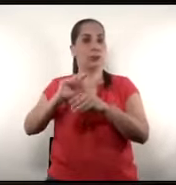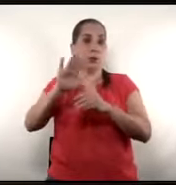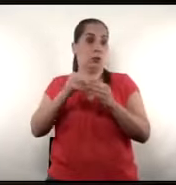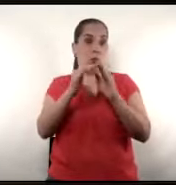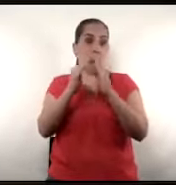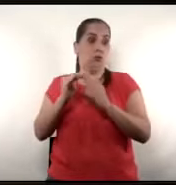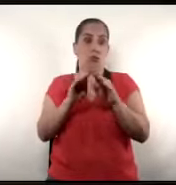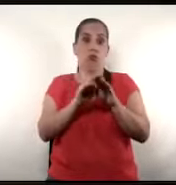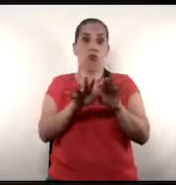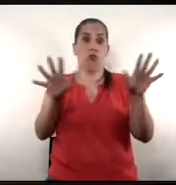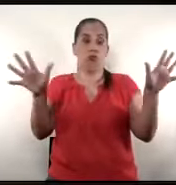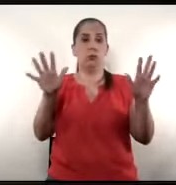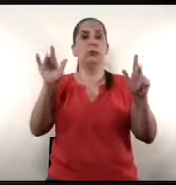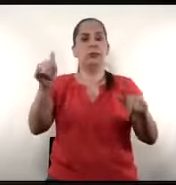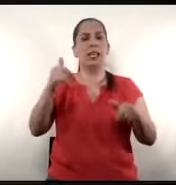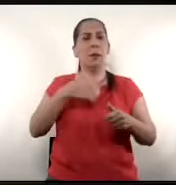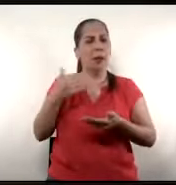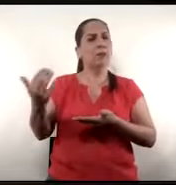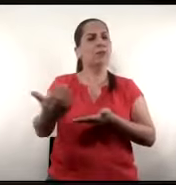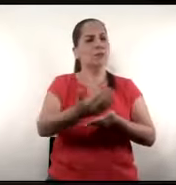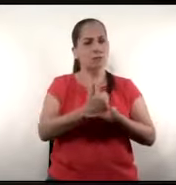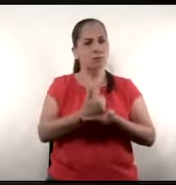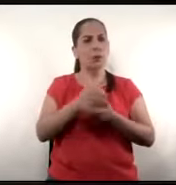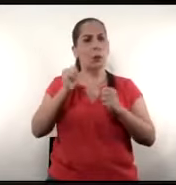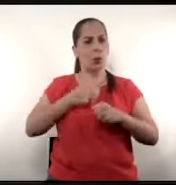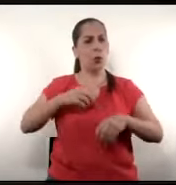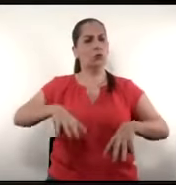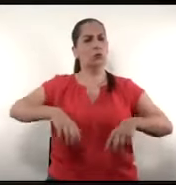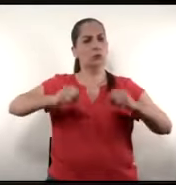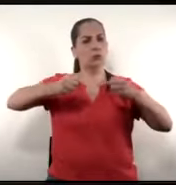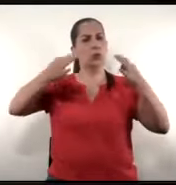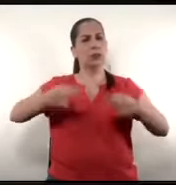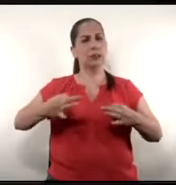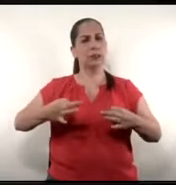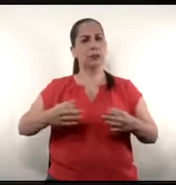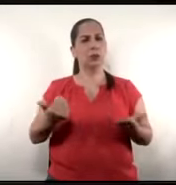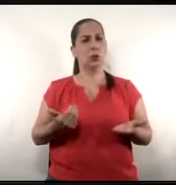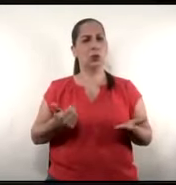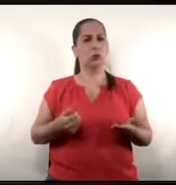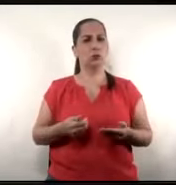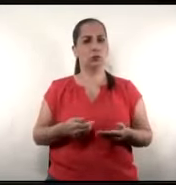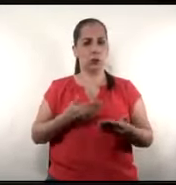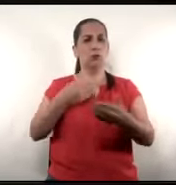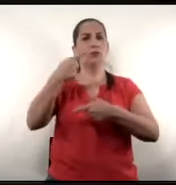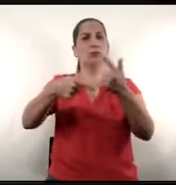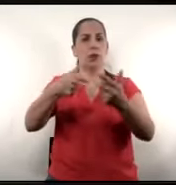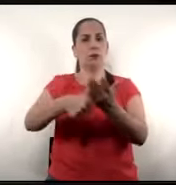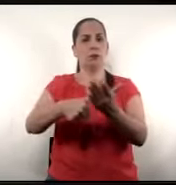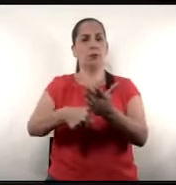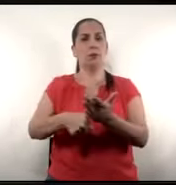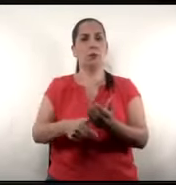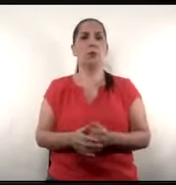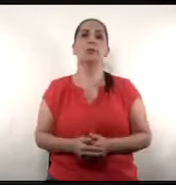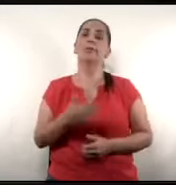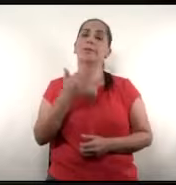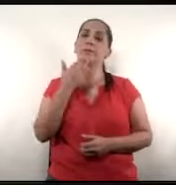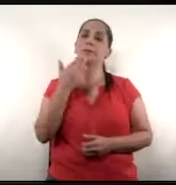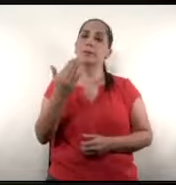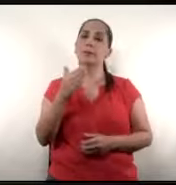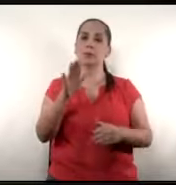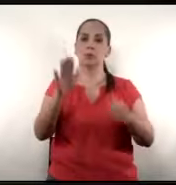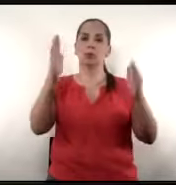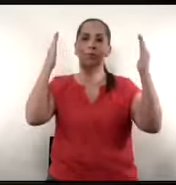en general tenga más insumos para poder tomar esa decisión de cara a las elecciones. Muchas gracias